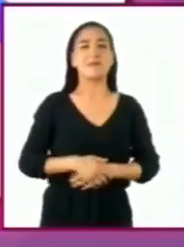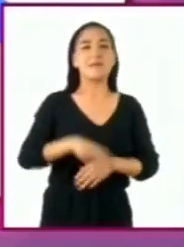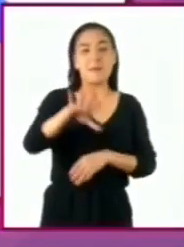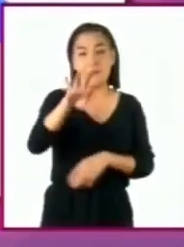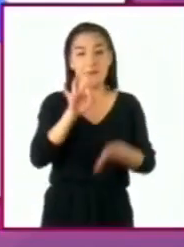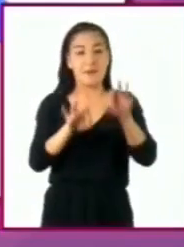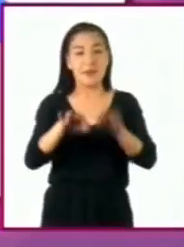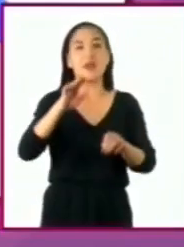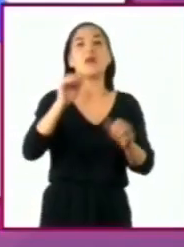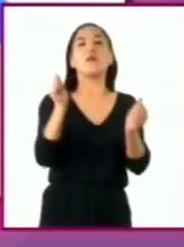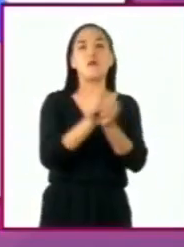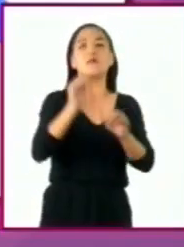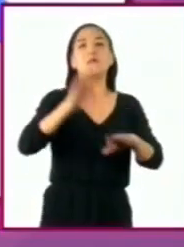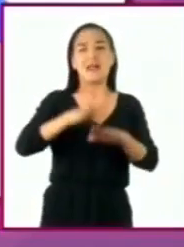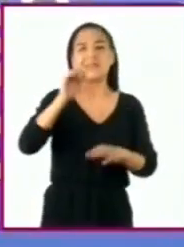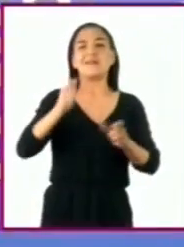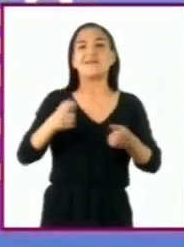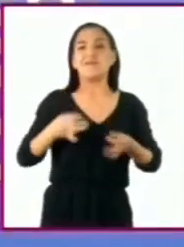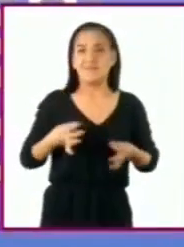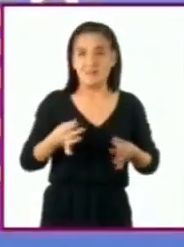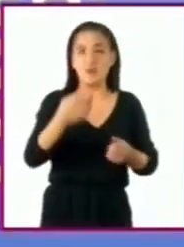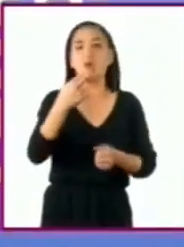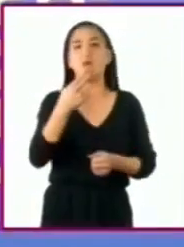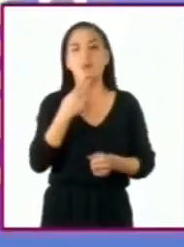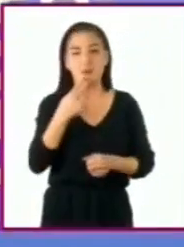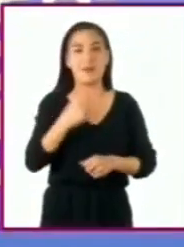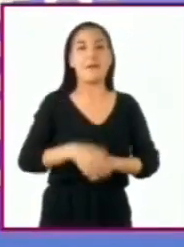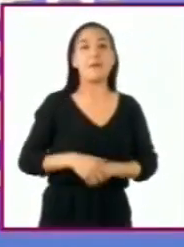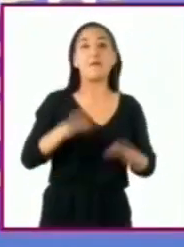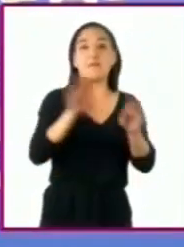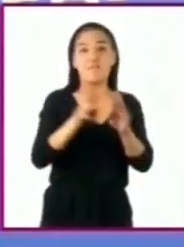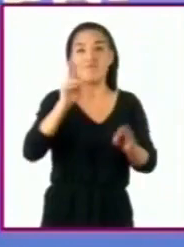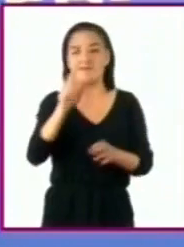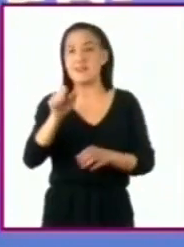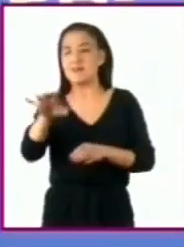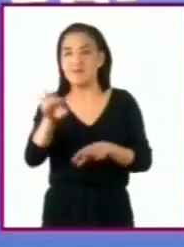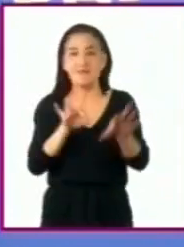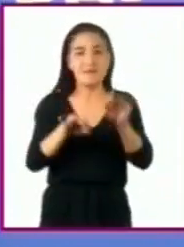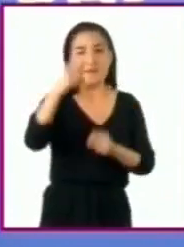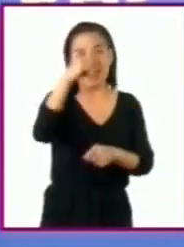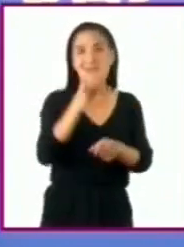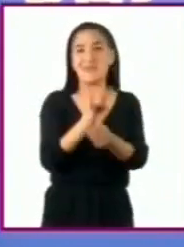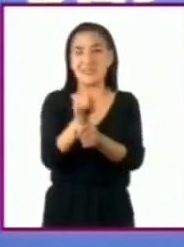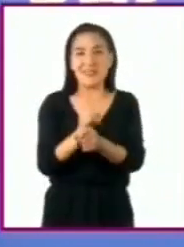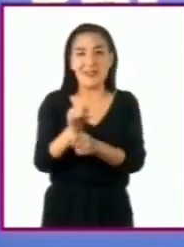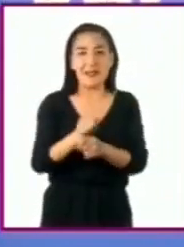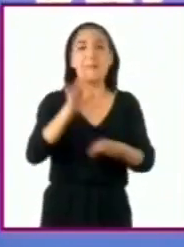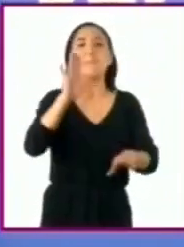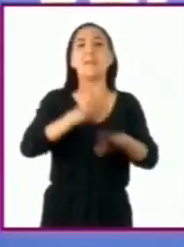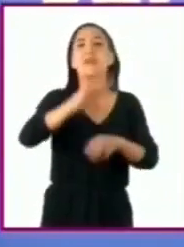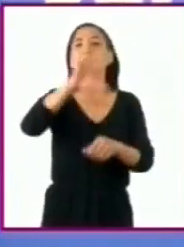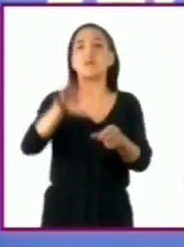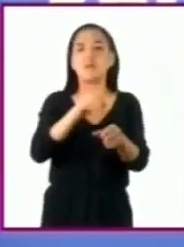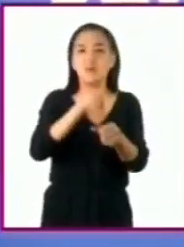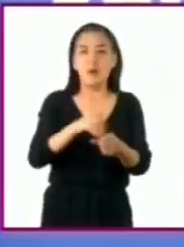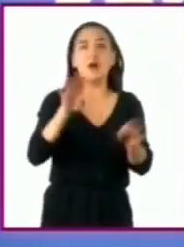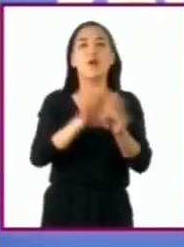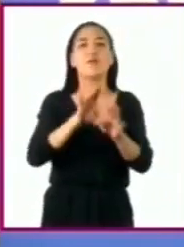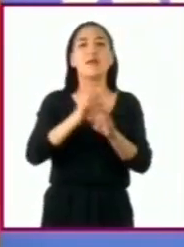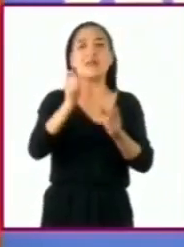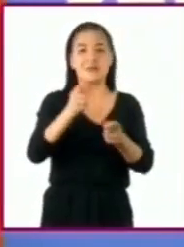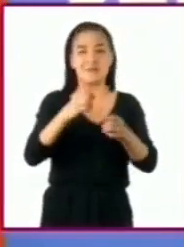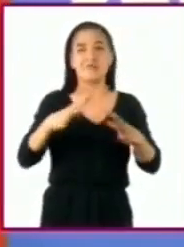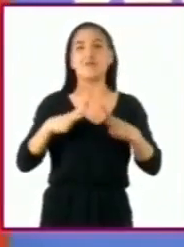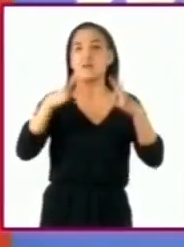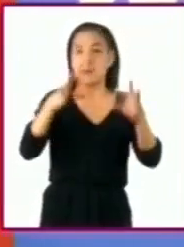fuentes con mayor calidad o utilidad. La selección de fuentes nos ayuda a encontrar las más completas, fundamentadas, actuales